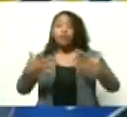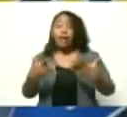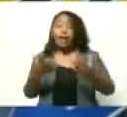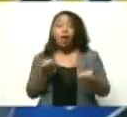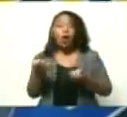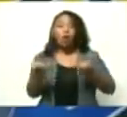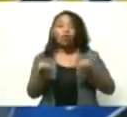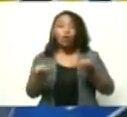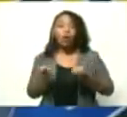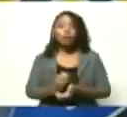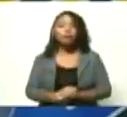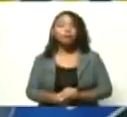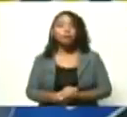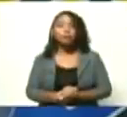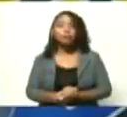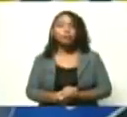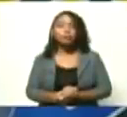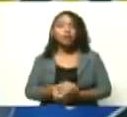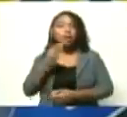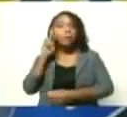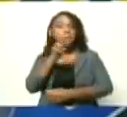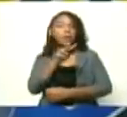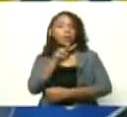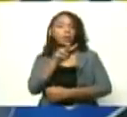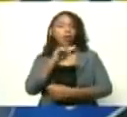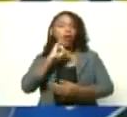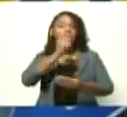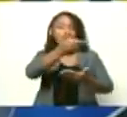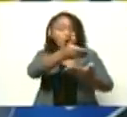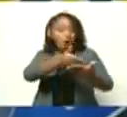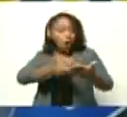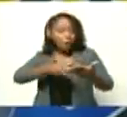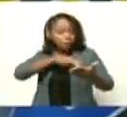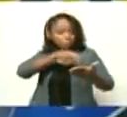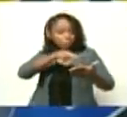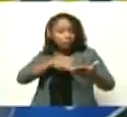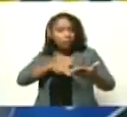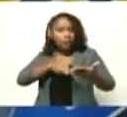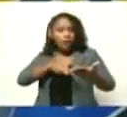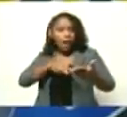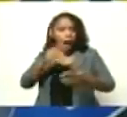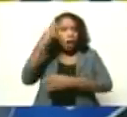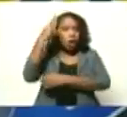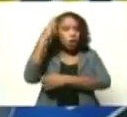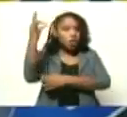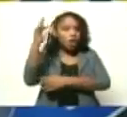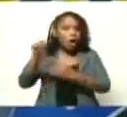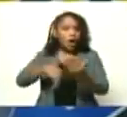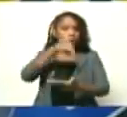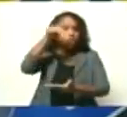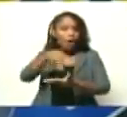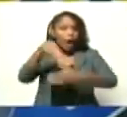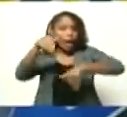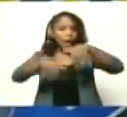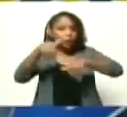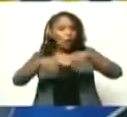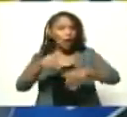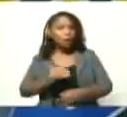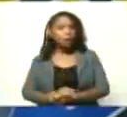regula. Visto el informe, el Consejo Nacional